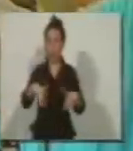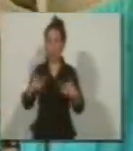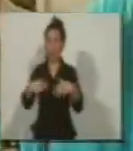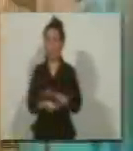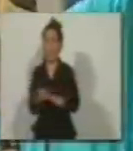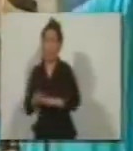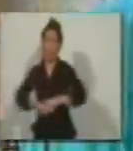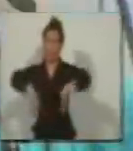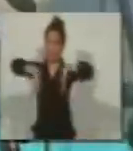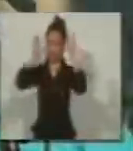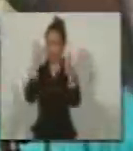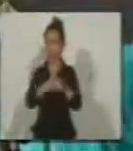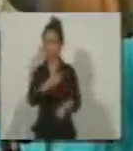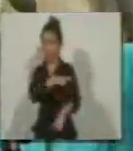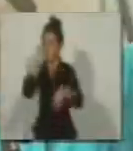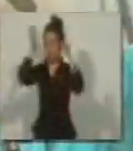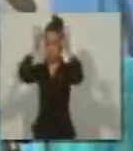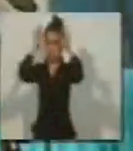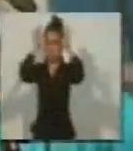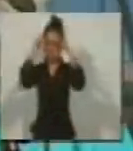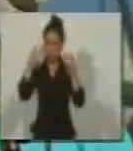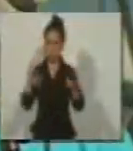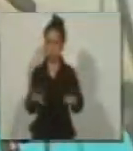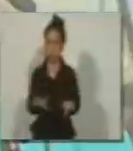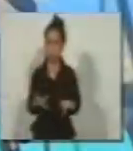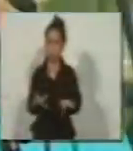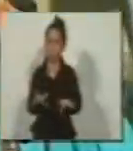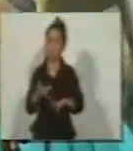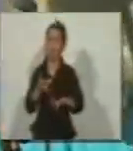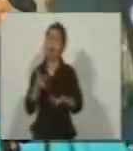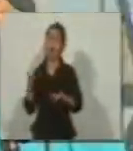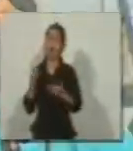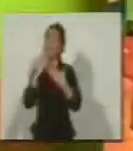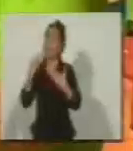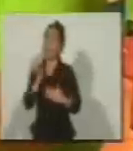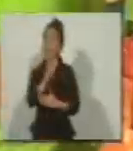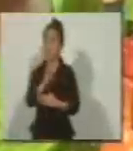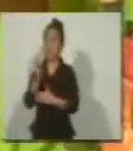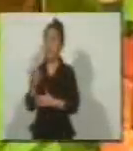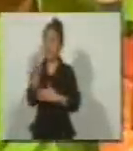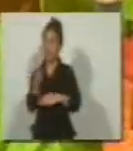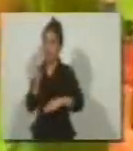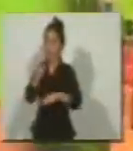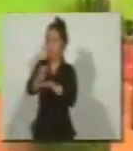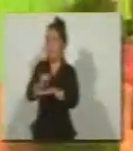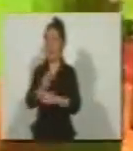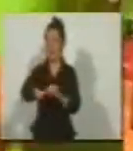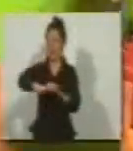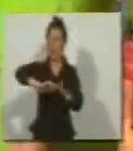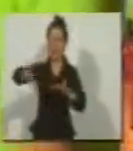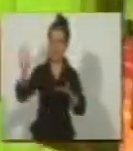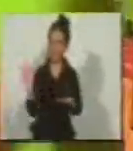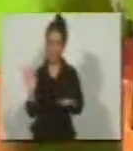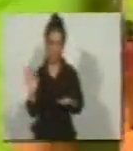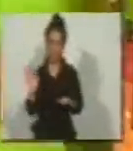a montón, todo con cuentas del PP y financiado. Me